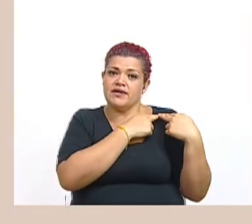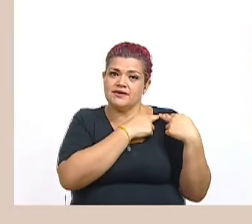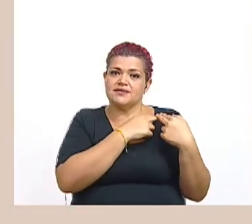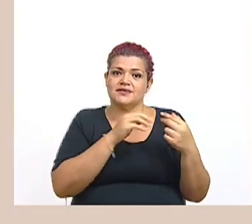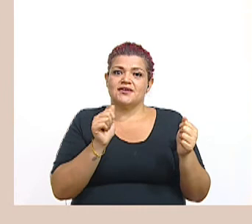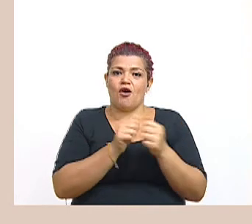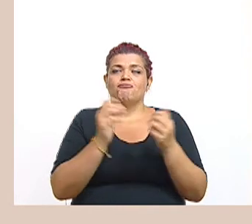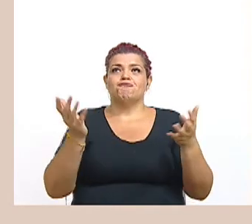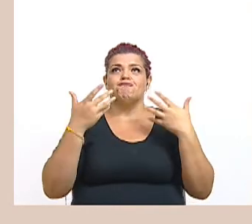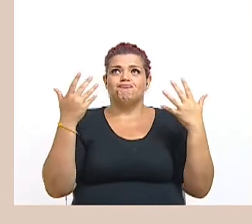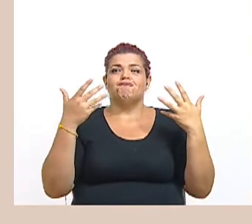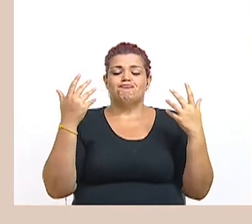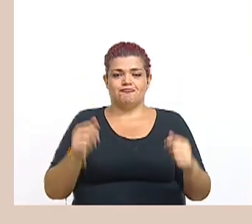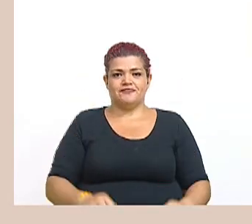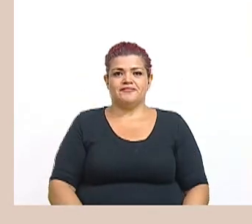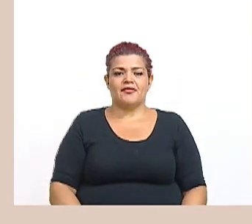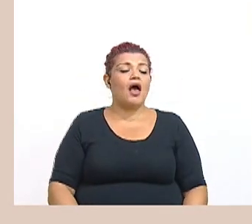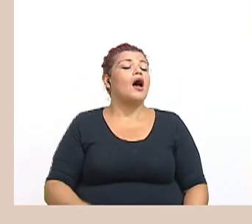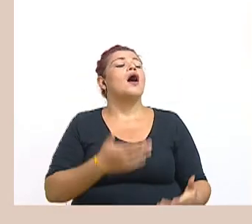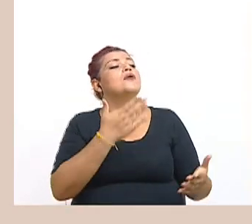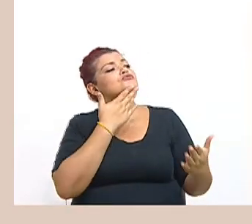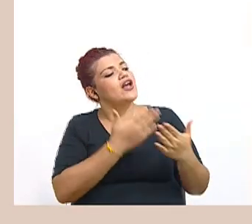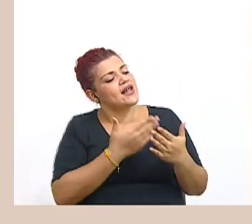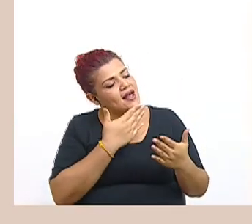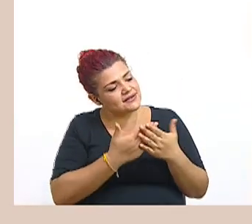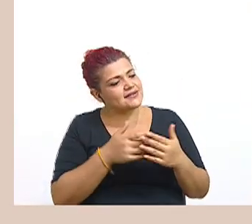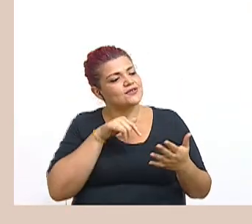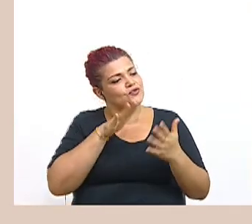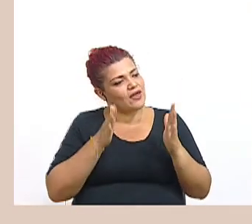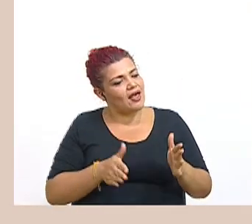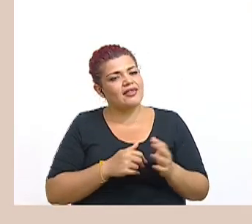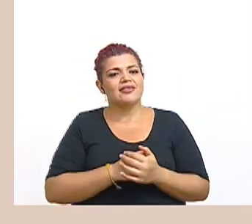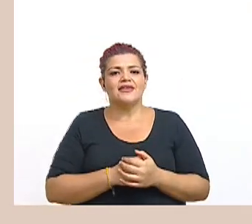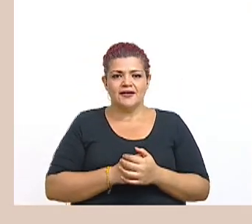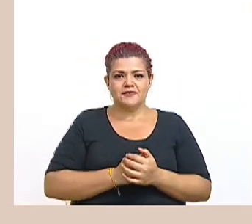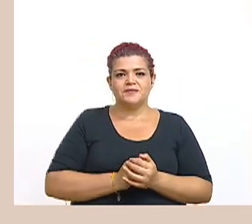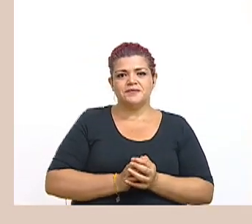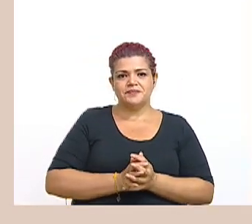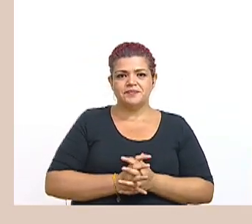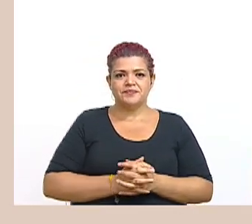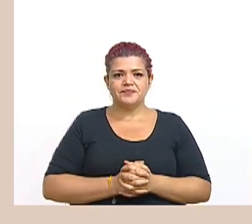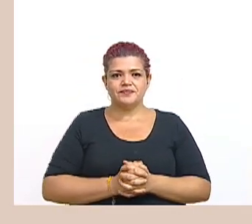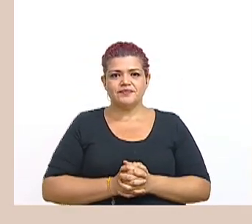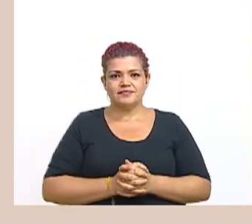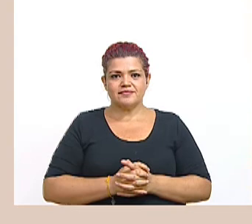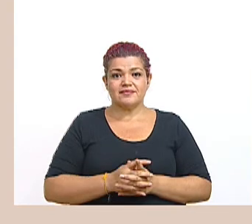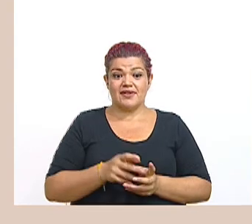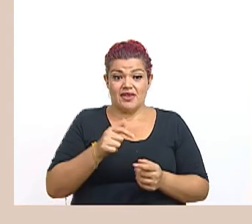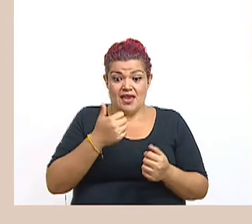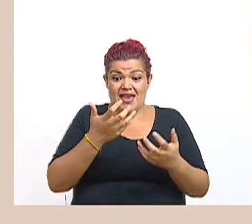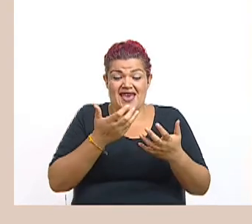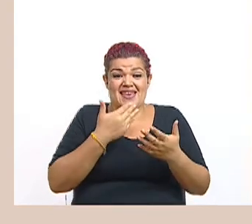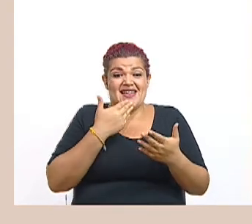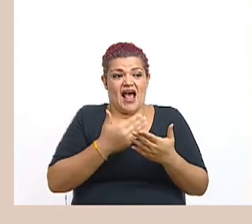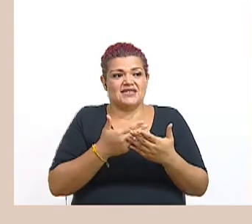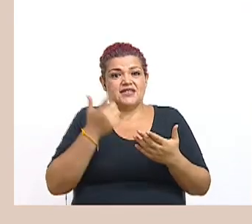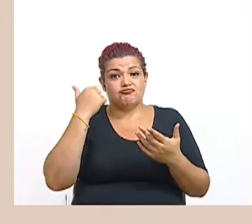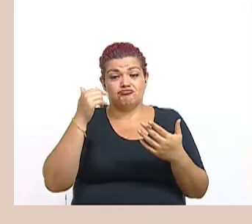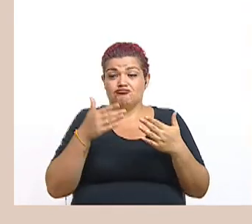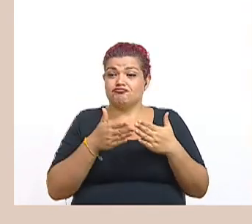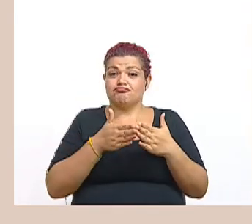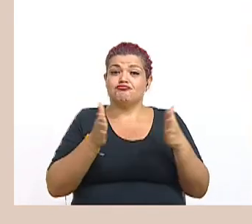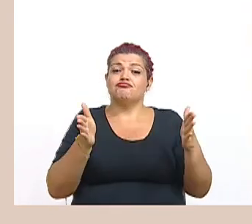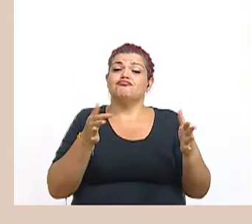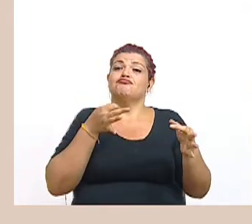Bueno, muchas gracias a Michelle y a todos los demás estudiantes del Colegio Dr. Ricardo Moreno Cañas por abrirnos las puertas de sus hogares y